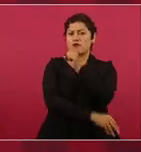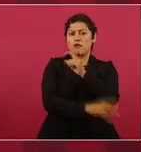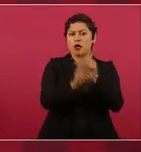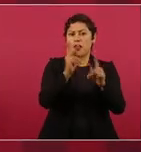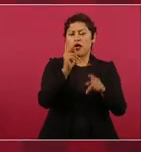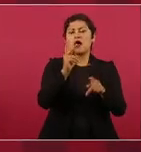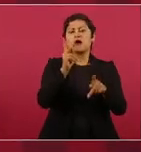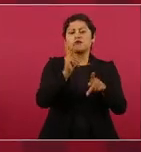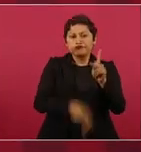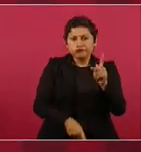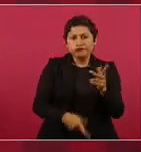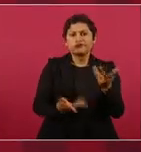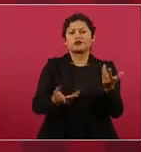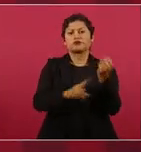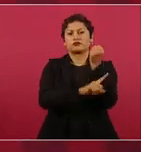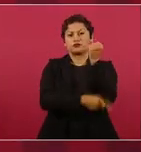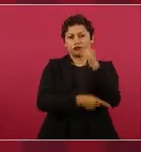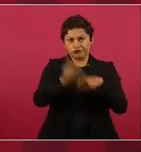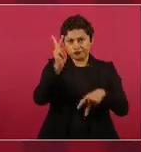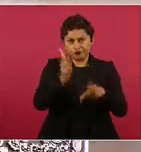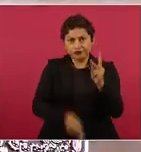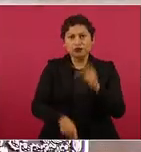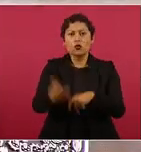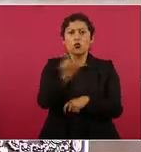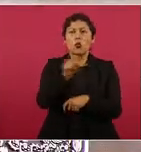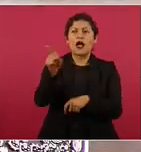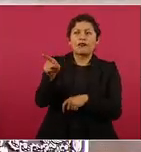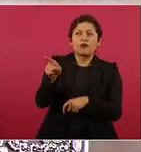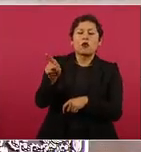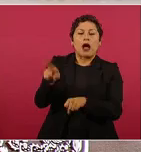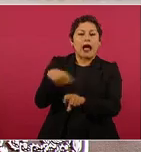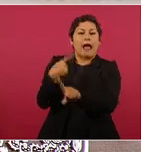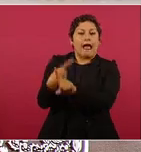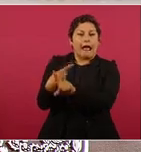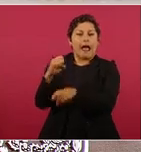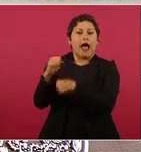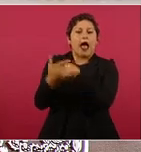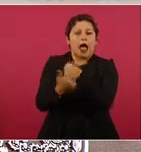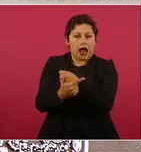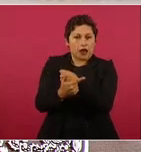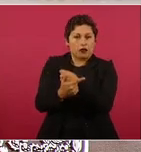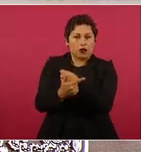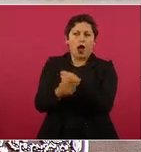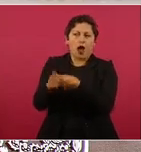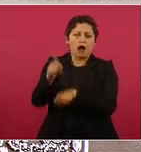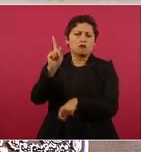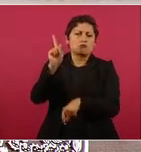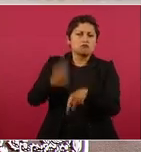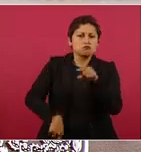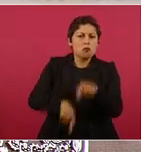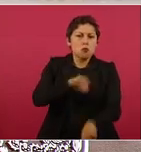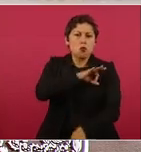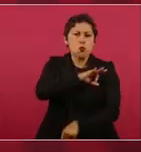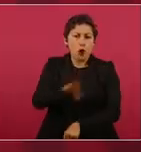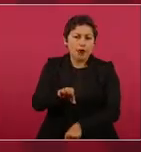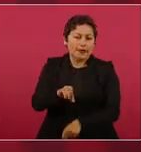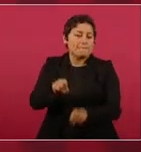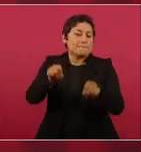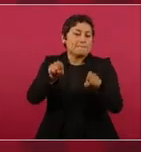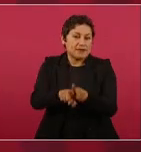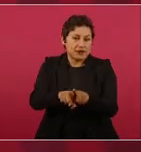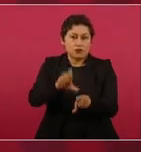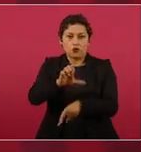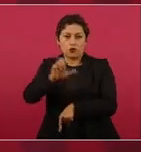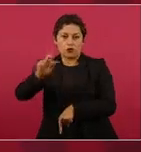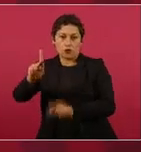violencia sexual y esto tiene que estar justamente empatado con los códigos penales de cada entidad. Entonces, en el momento en el que